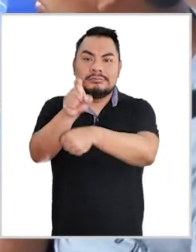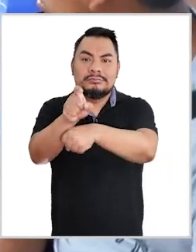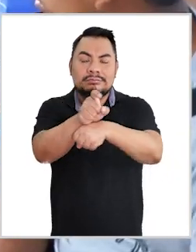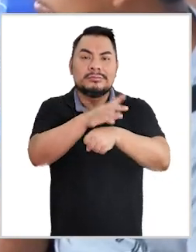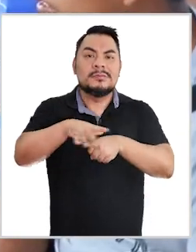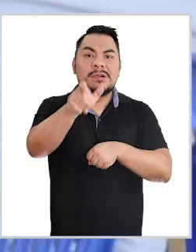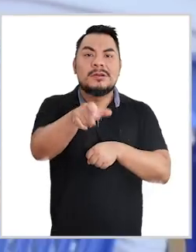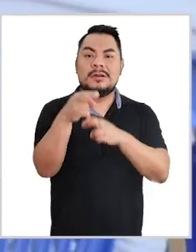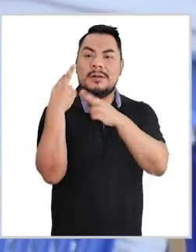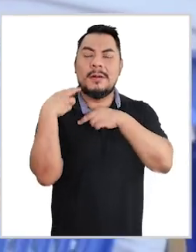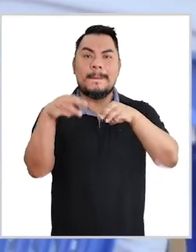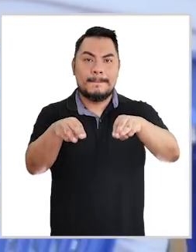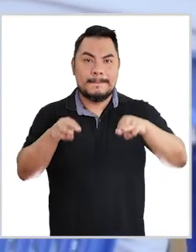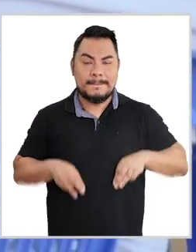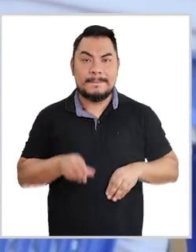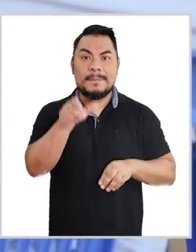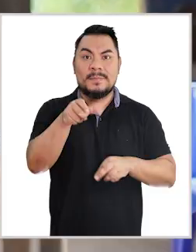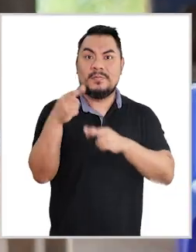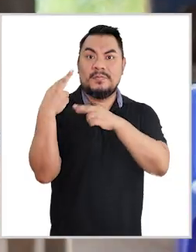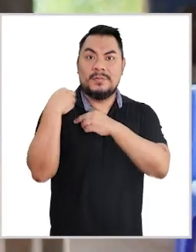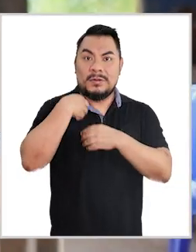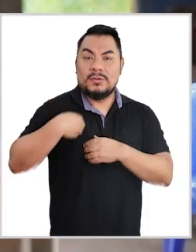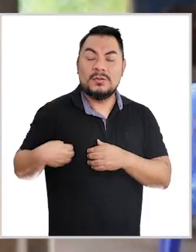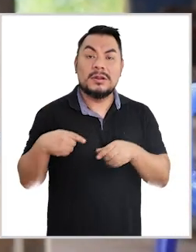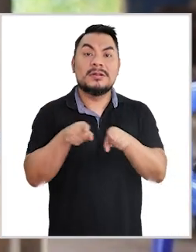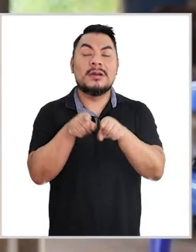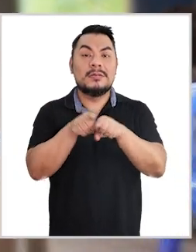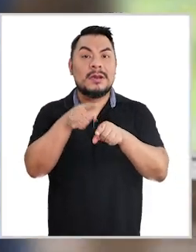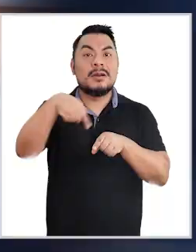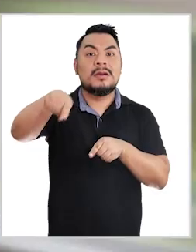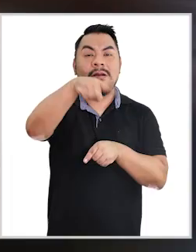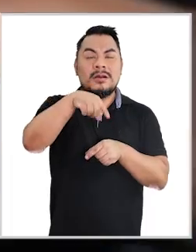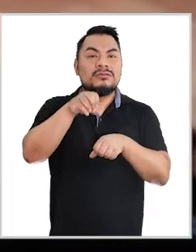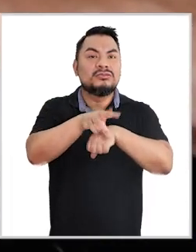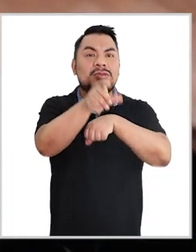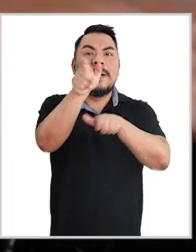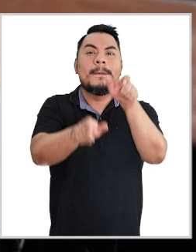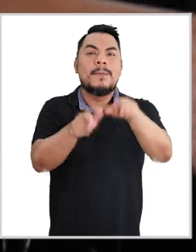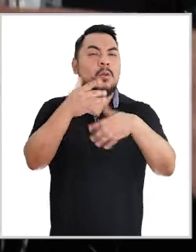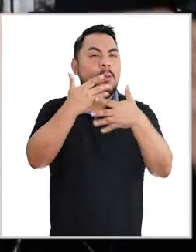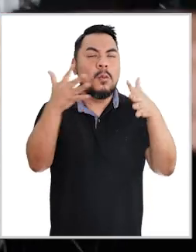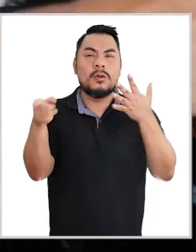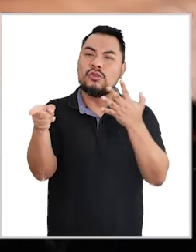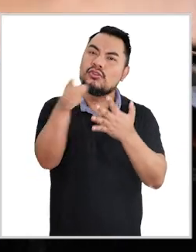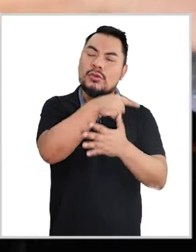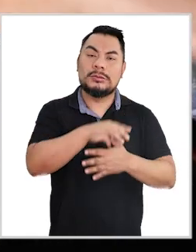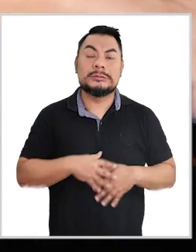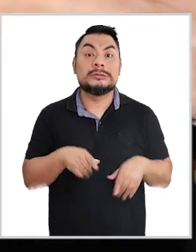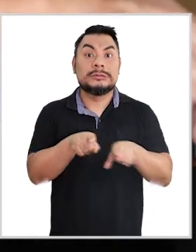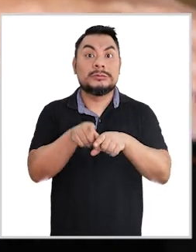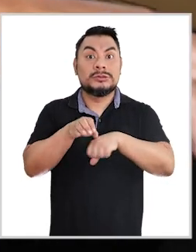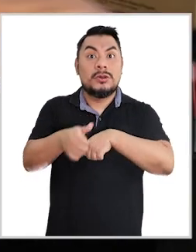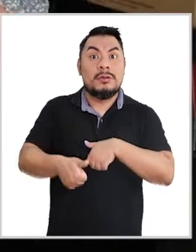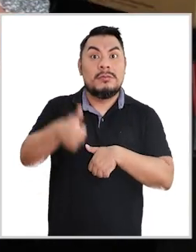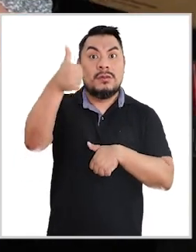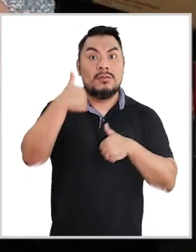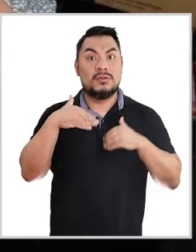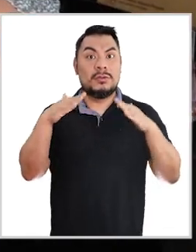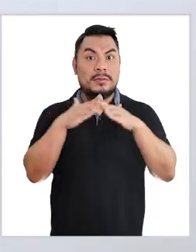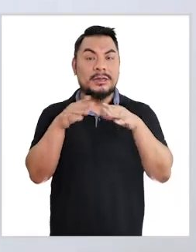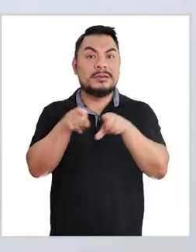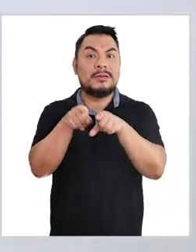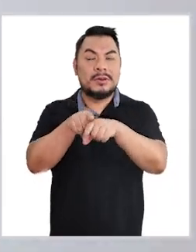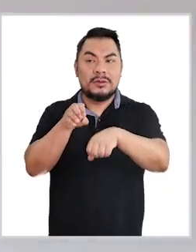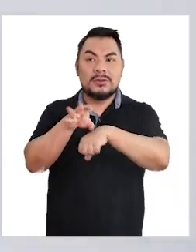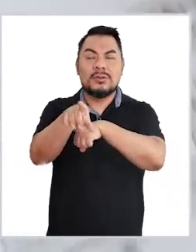a los miembros de mesa, personeros y orientación a los electores. Asimismo, asesoraron a los funcionarios municipales